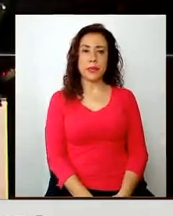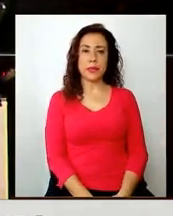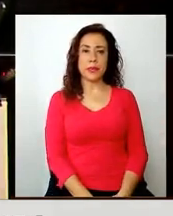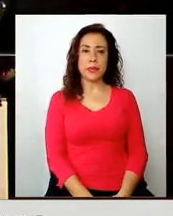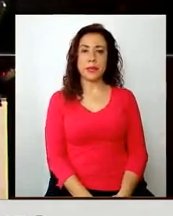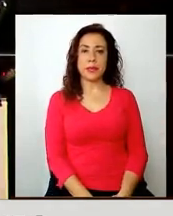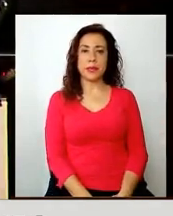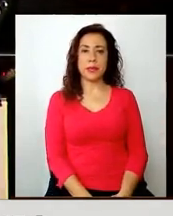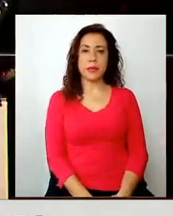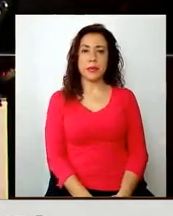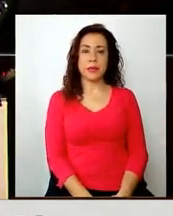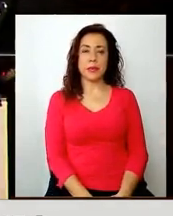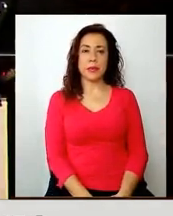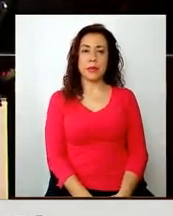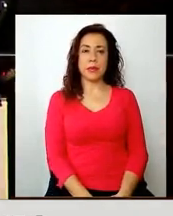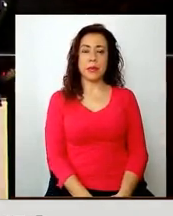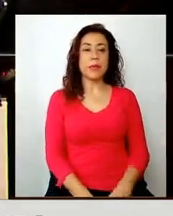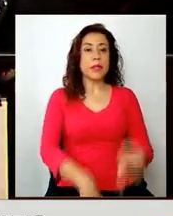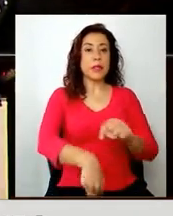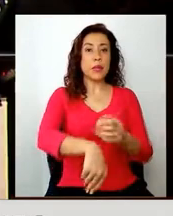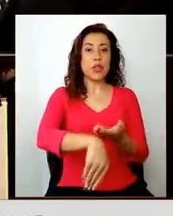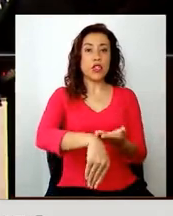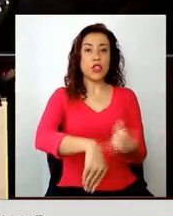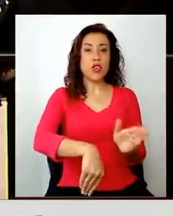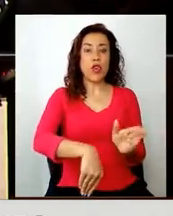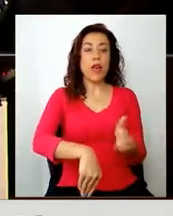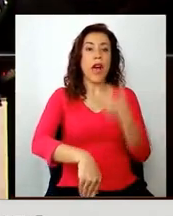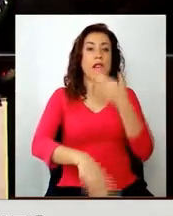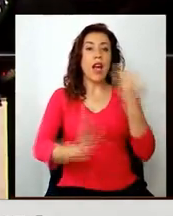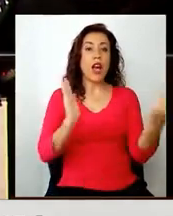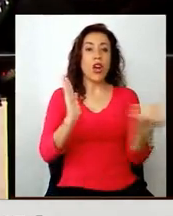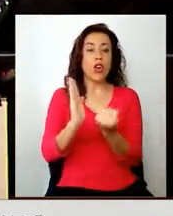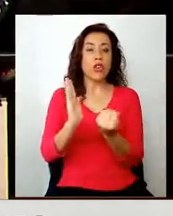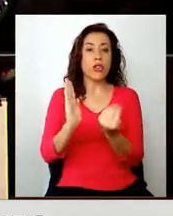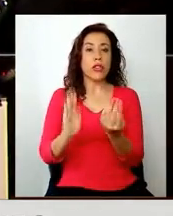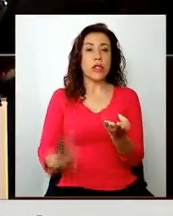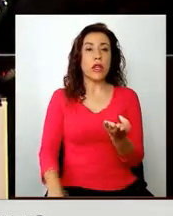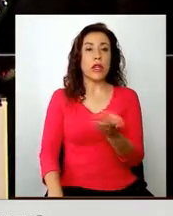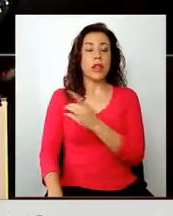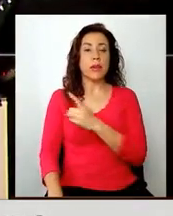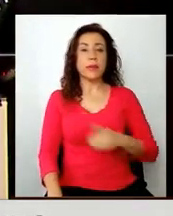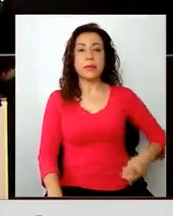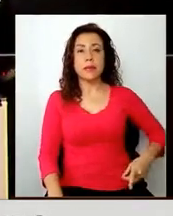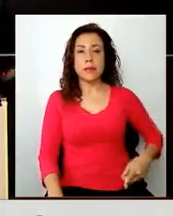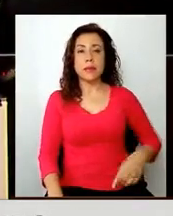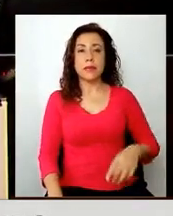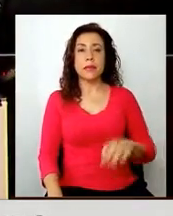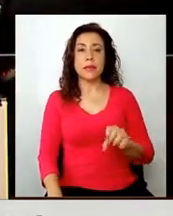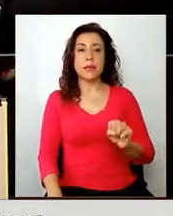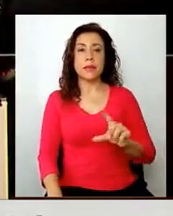bien en el tiempo restante para hablar en contra Le ofrezco la palabra al diputado Jorge Alejandro